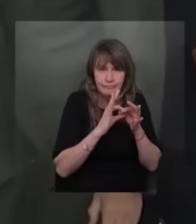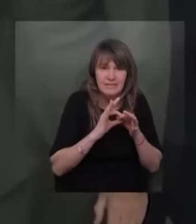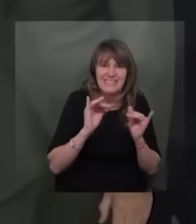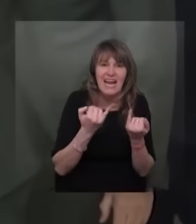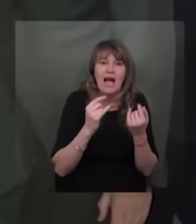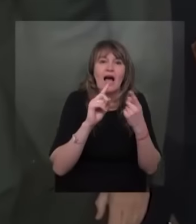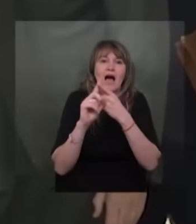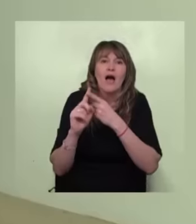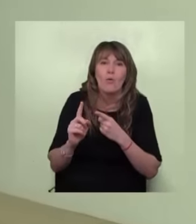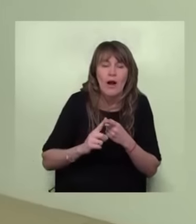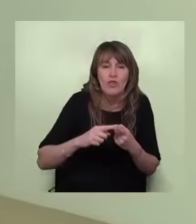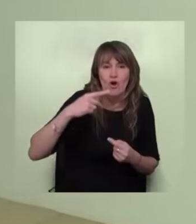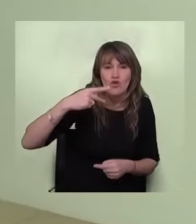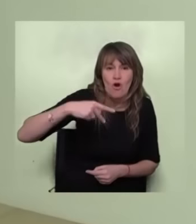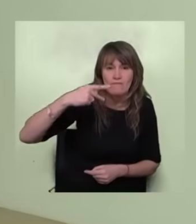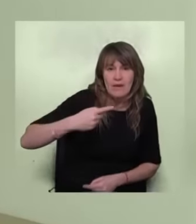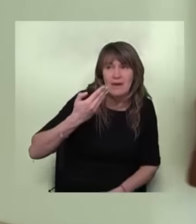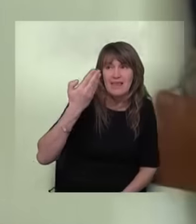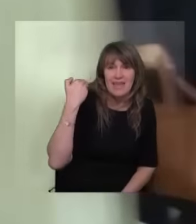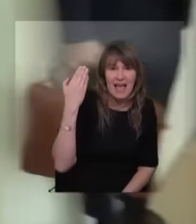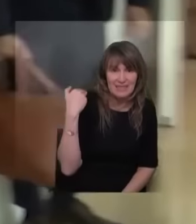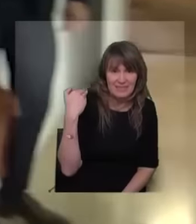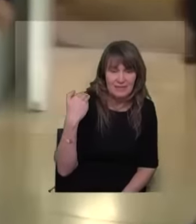alcanzado en noviembre pasado con